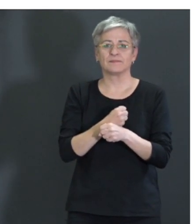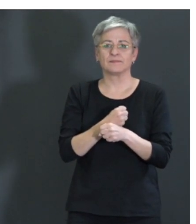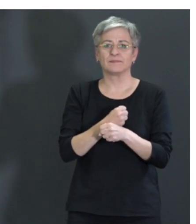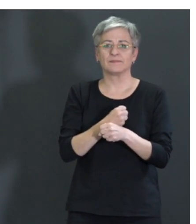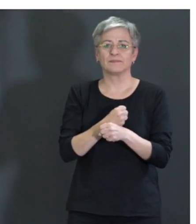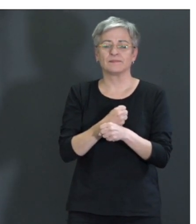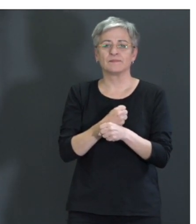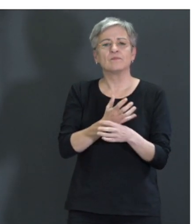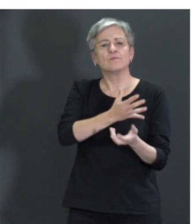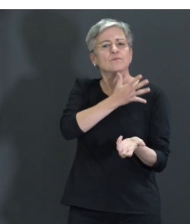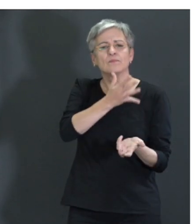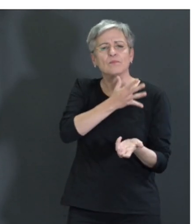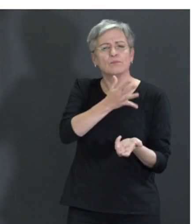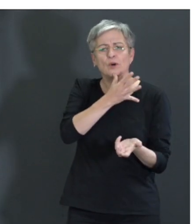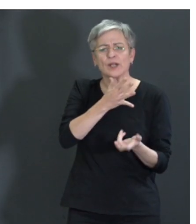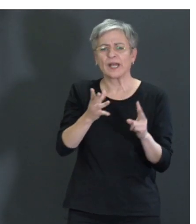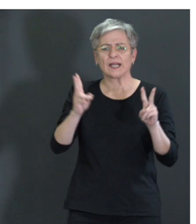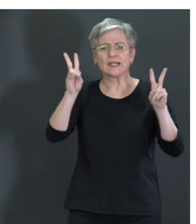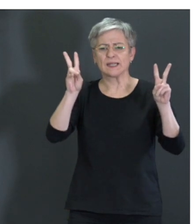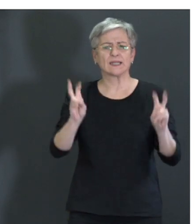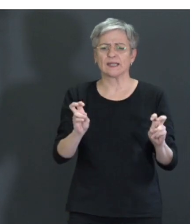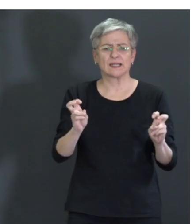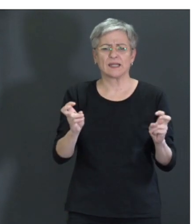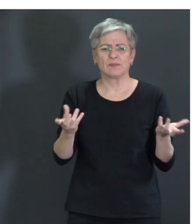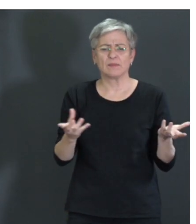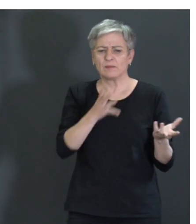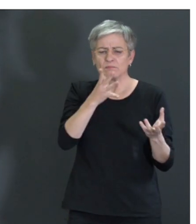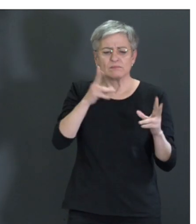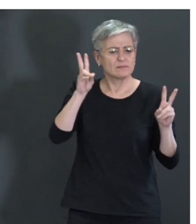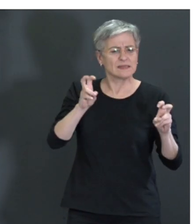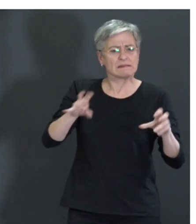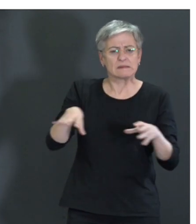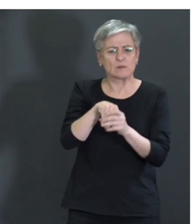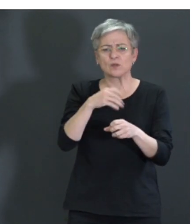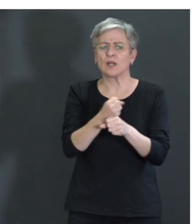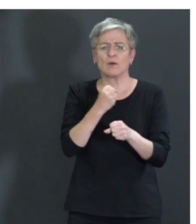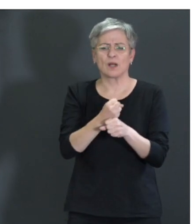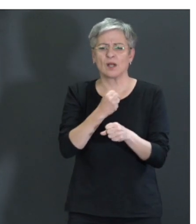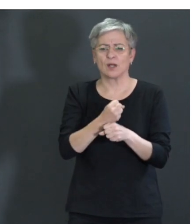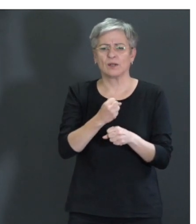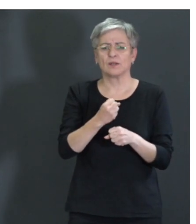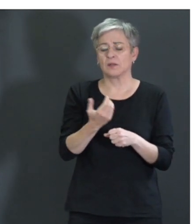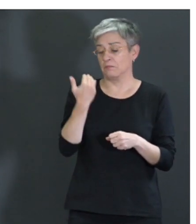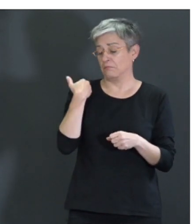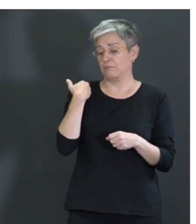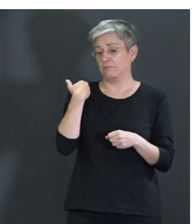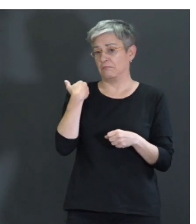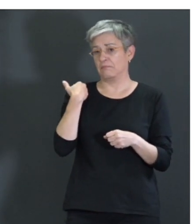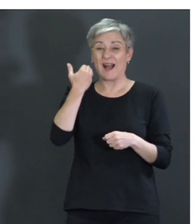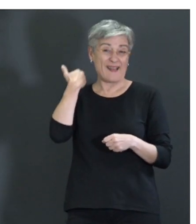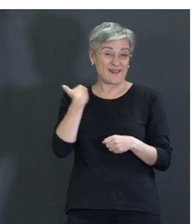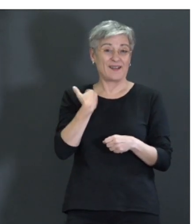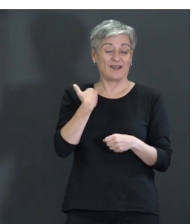Bueno, ¿por qué este tema? Pues porque, bueno, ya se comentó en la entrevista de